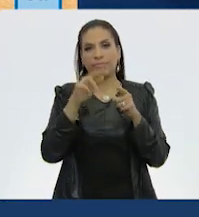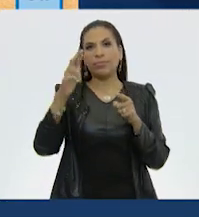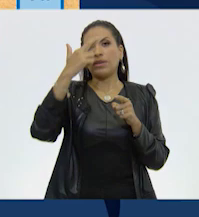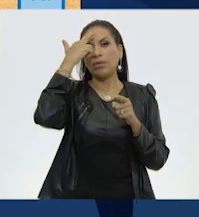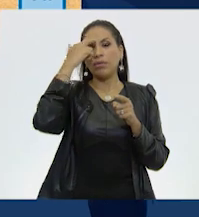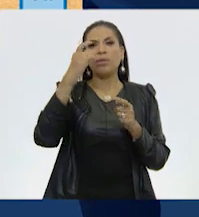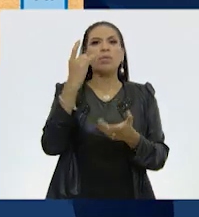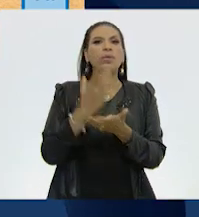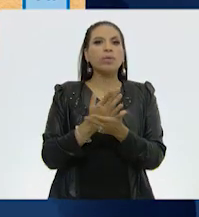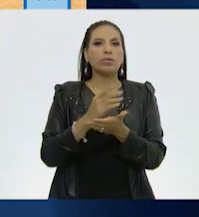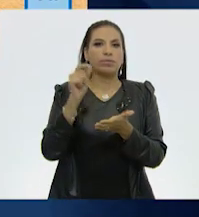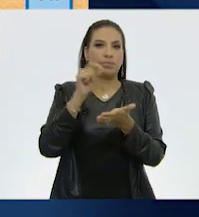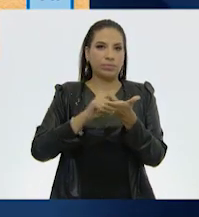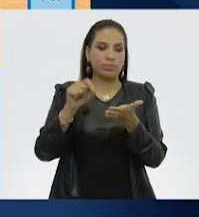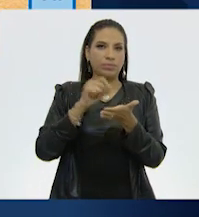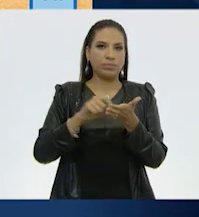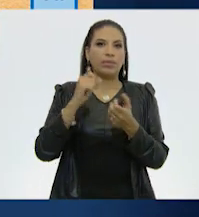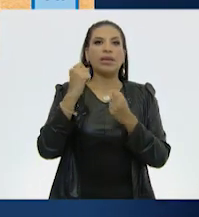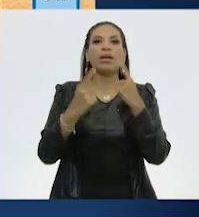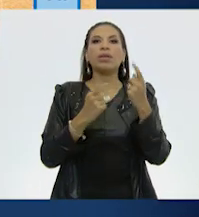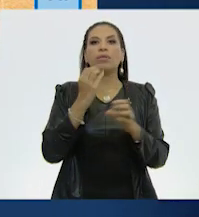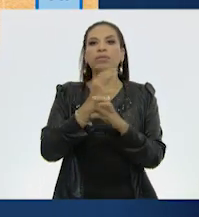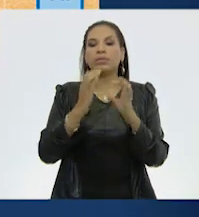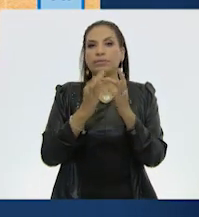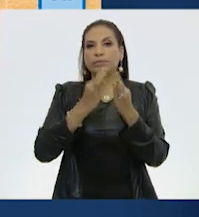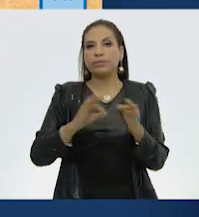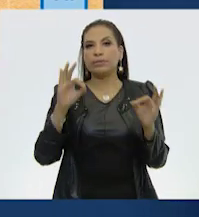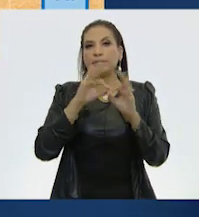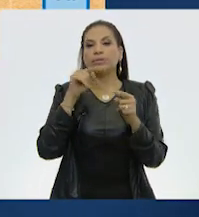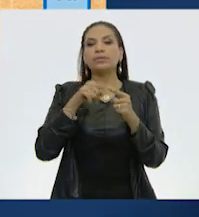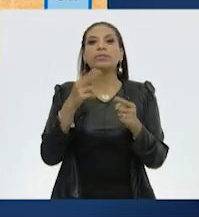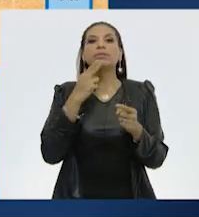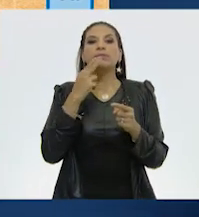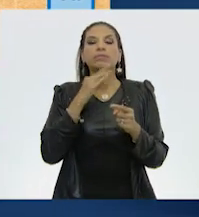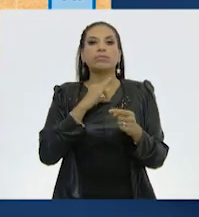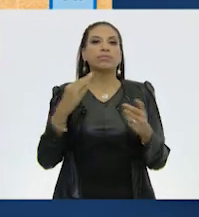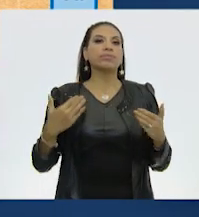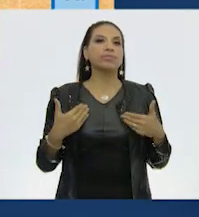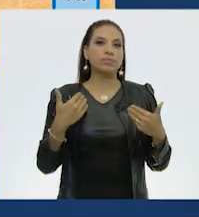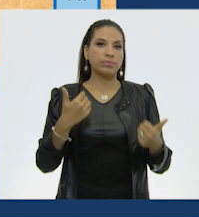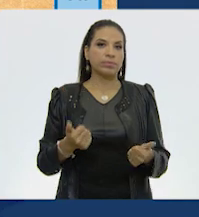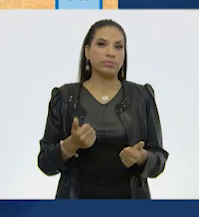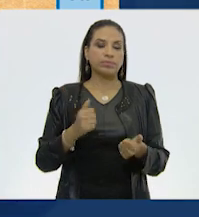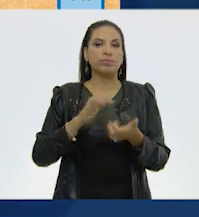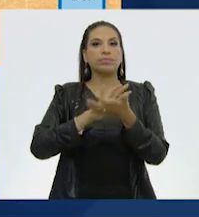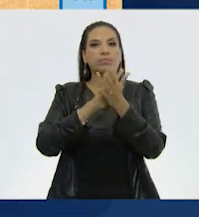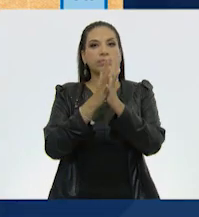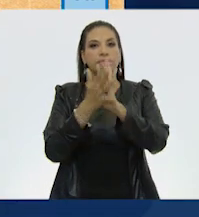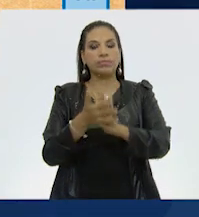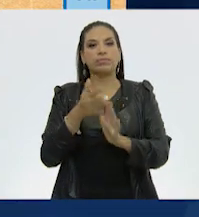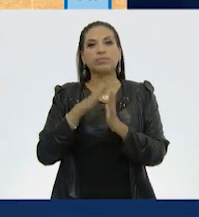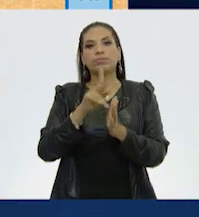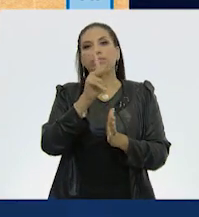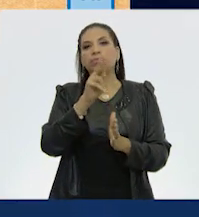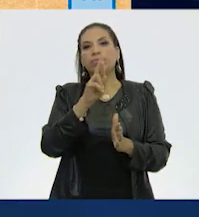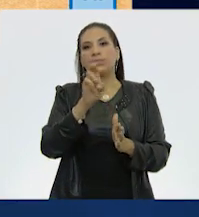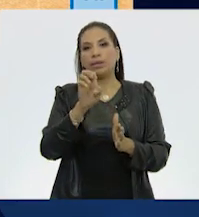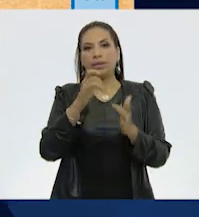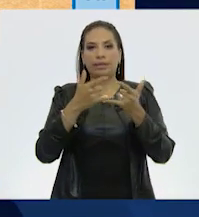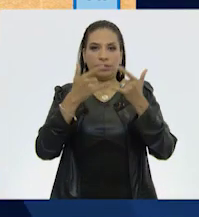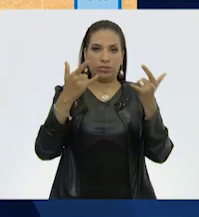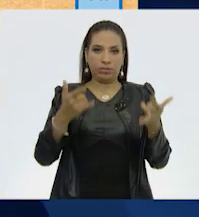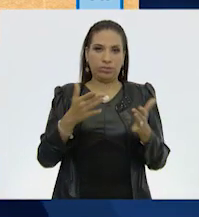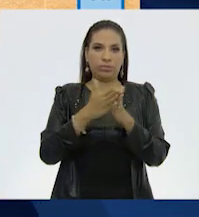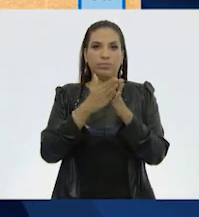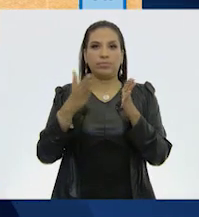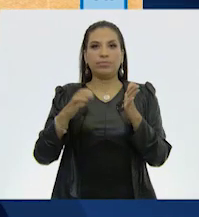Recuerden que únicamente anotaremos algunos hechos relevantes que nos permitan comprender la transición de la prehistoria a la Edad